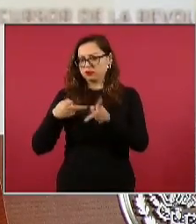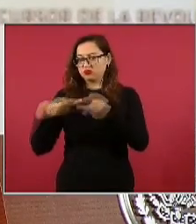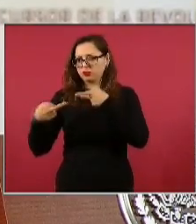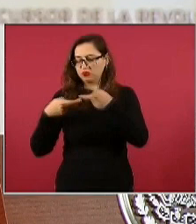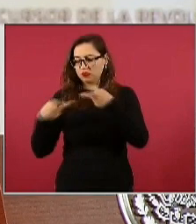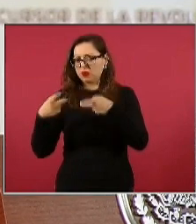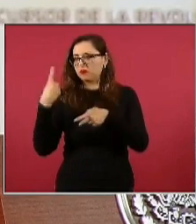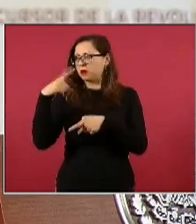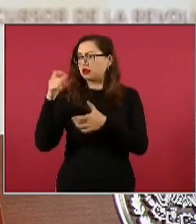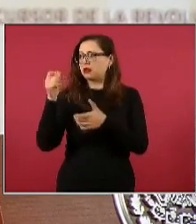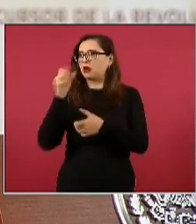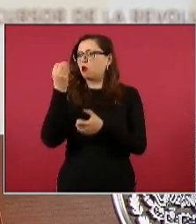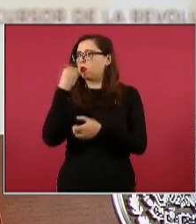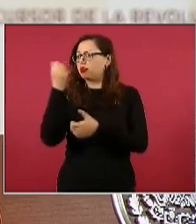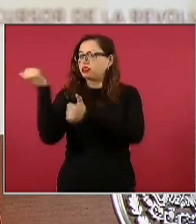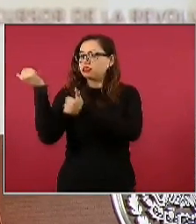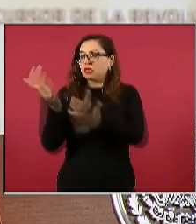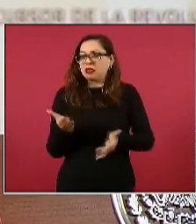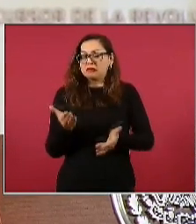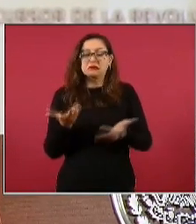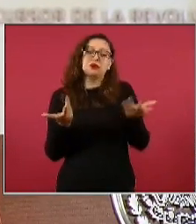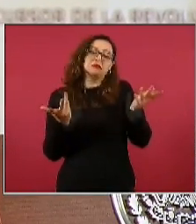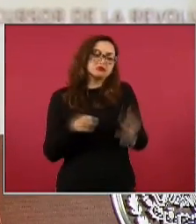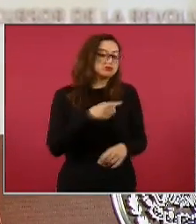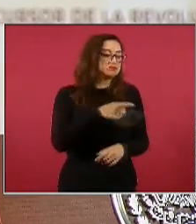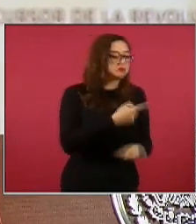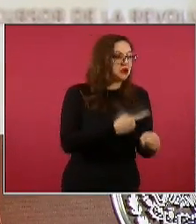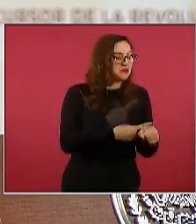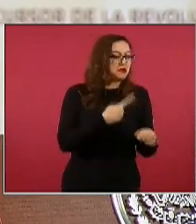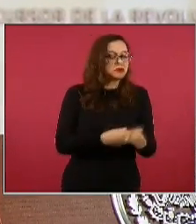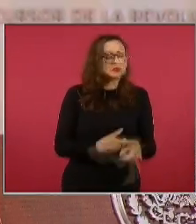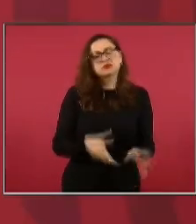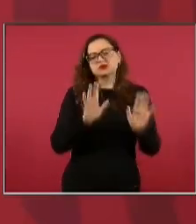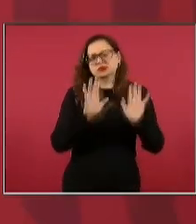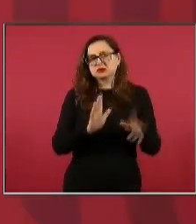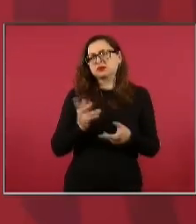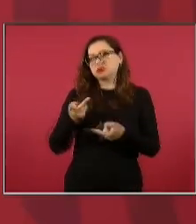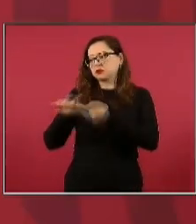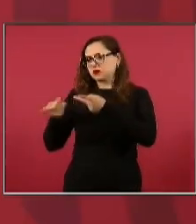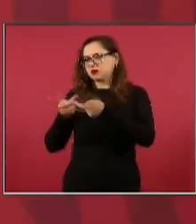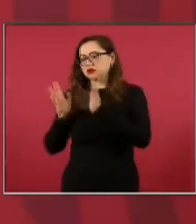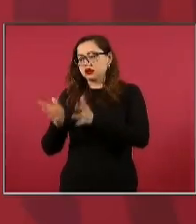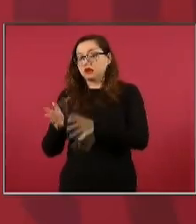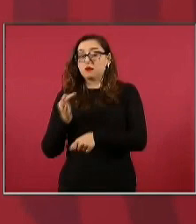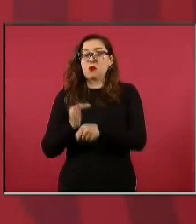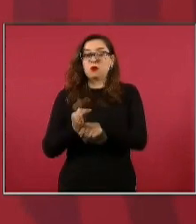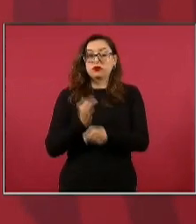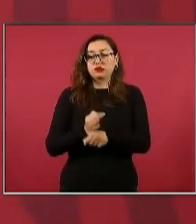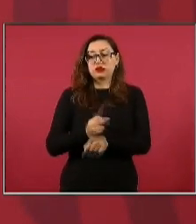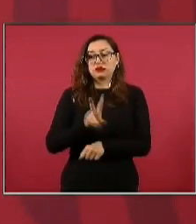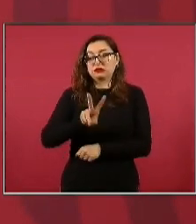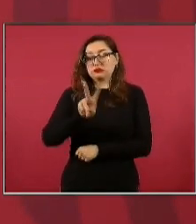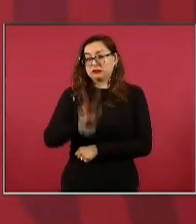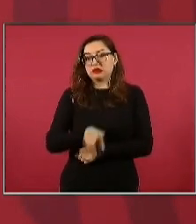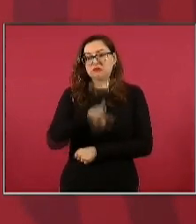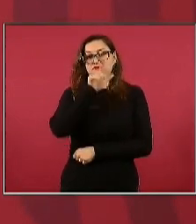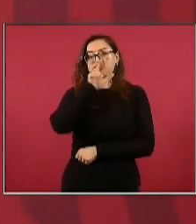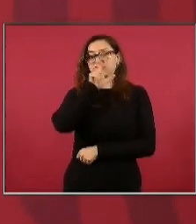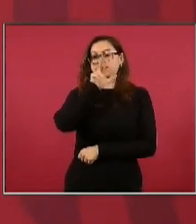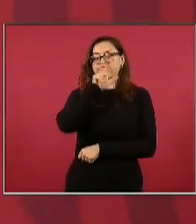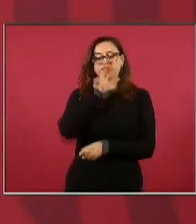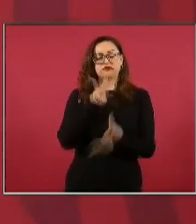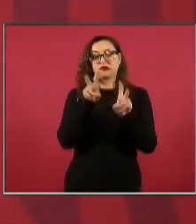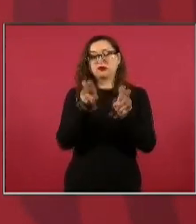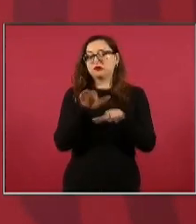que intentó dar fue, uno, pues mucha tranquilidad, ¿no? Tratar de transmitir tranquilidad a los agropicultores, pero también